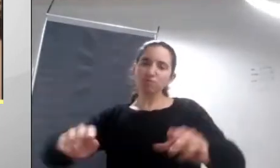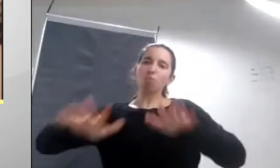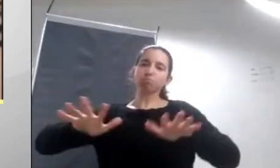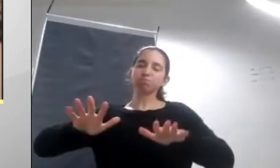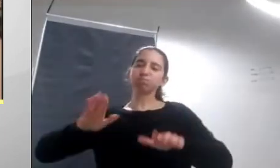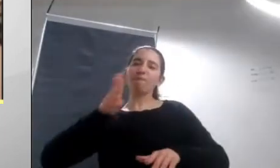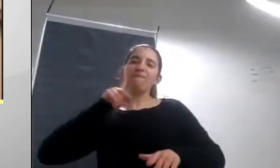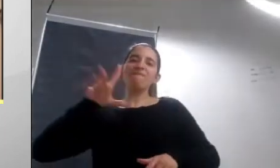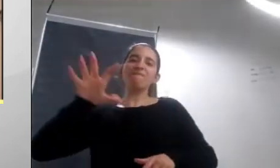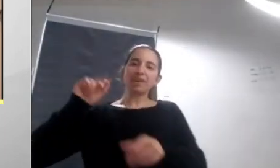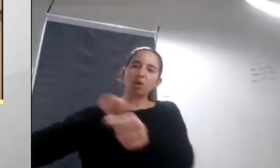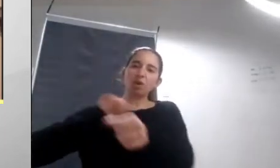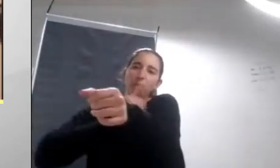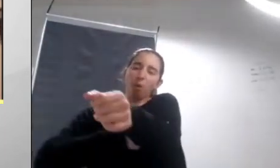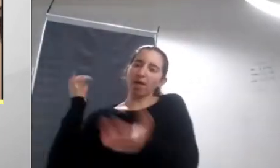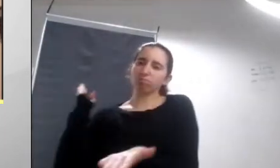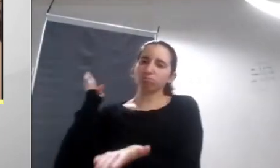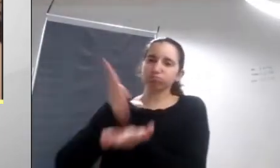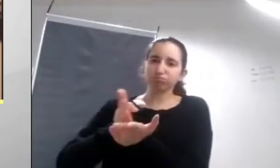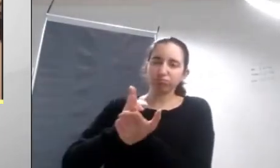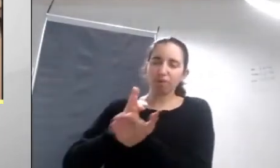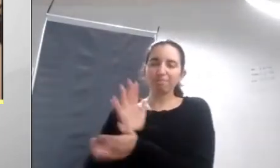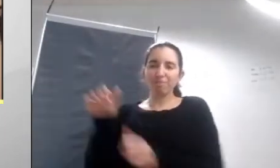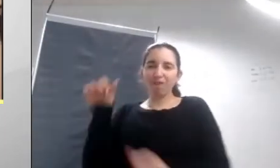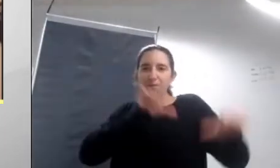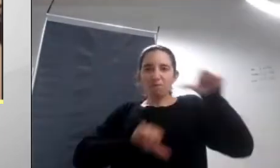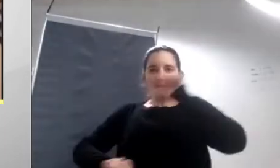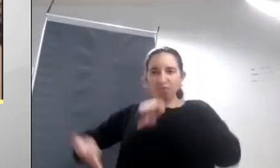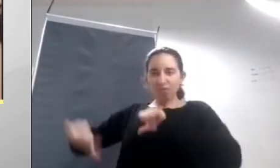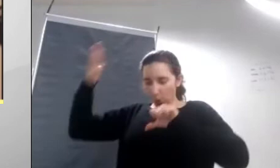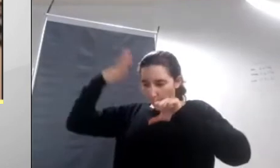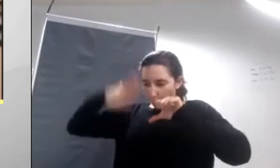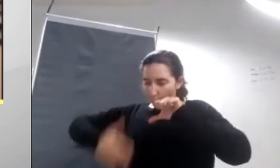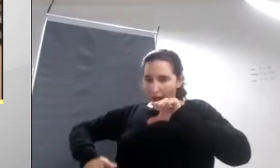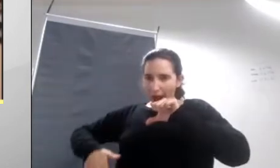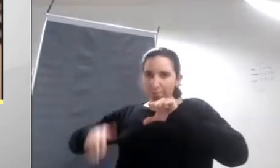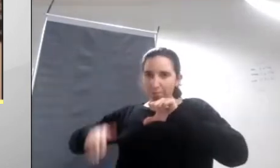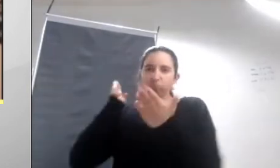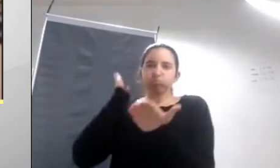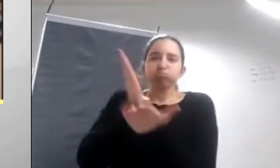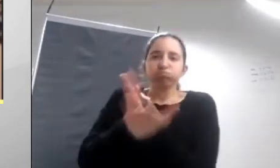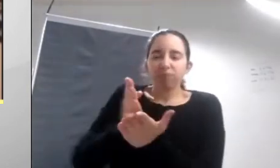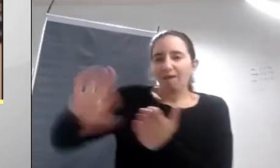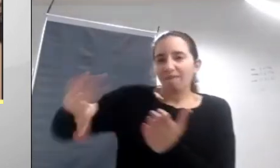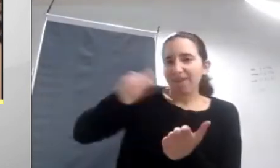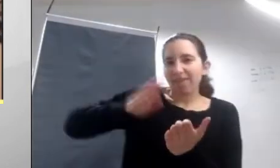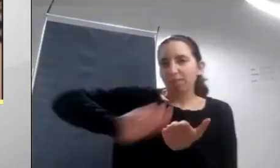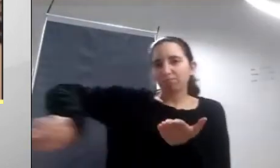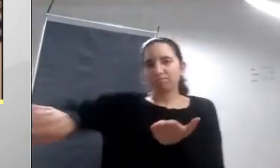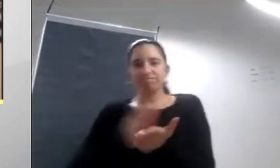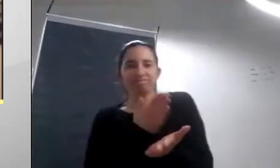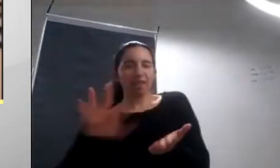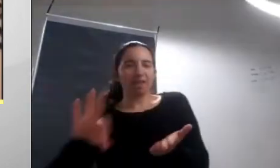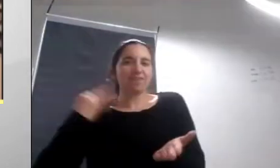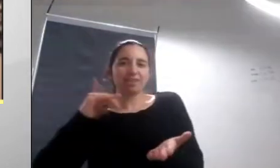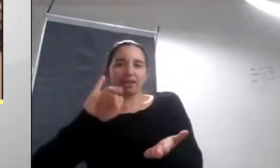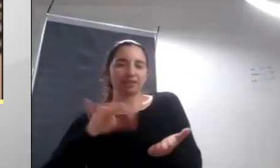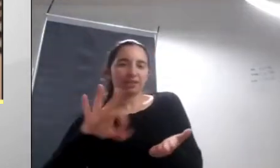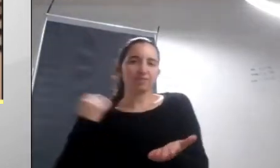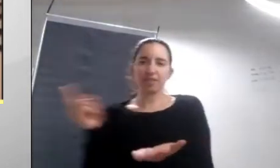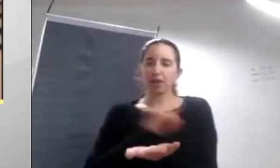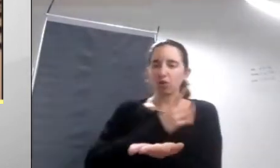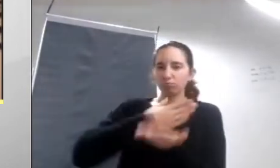es aplicar aspectos biológicos para determinar acerca de la vida en función de